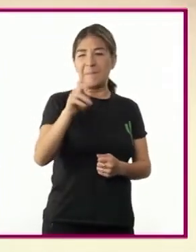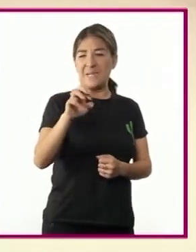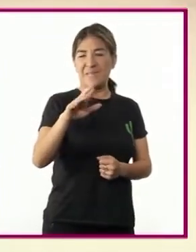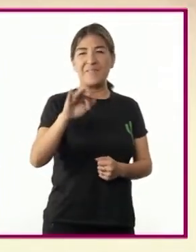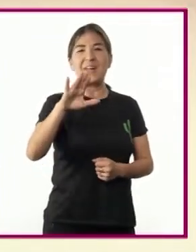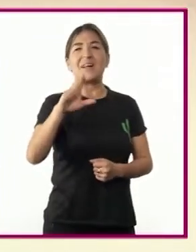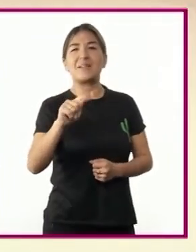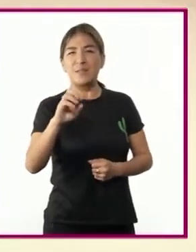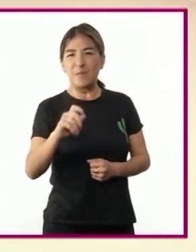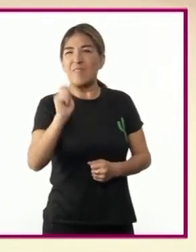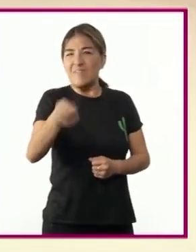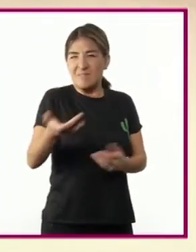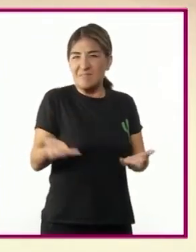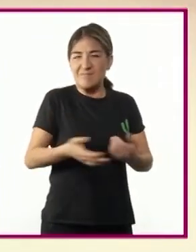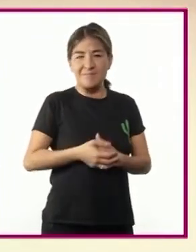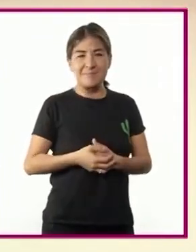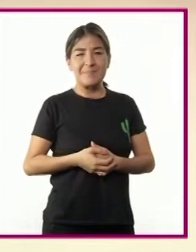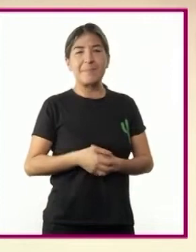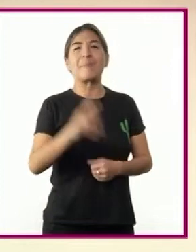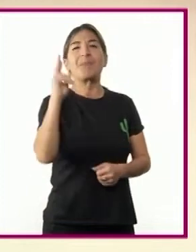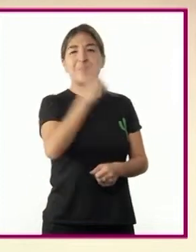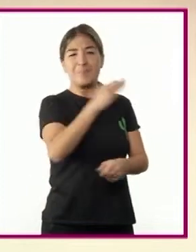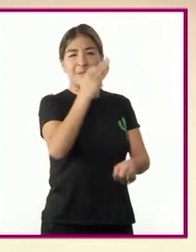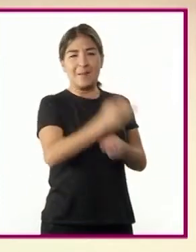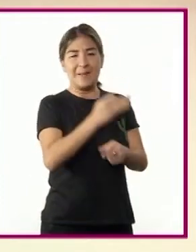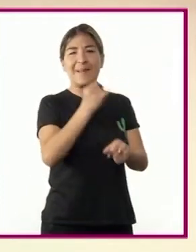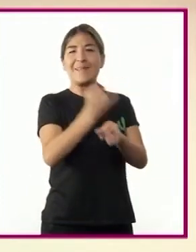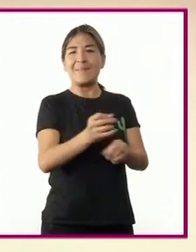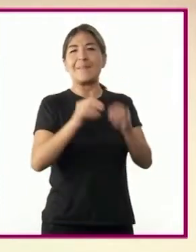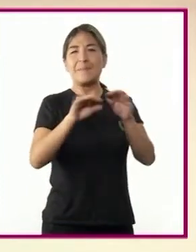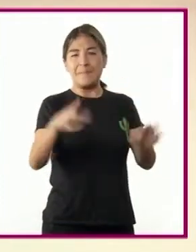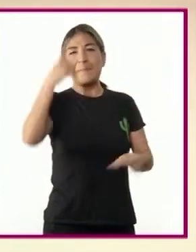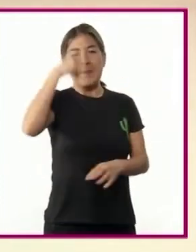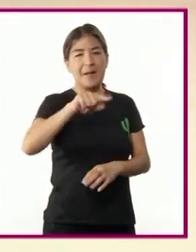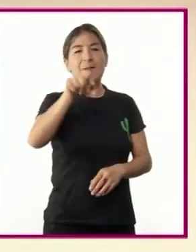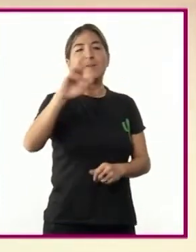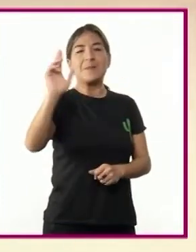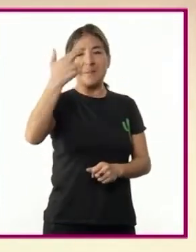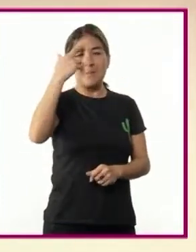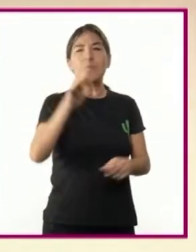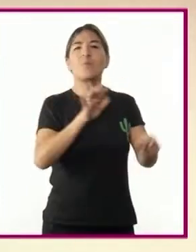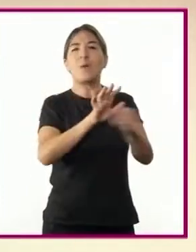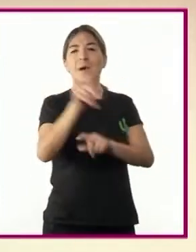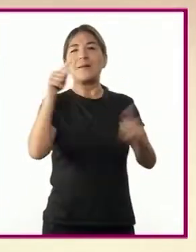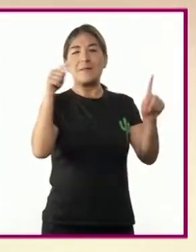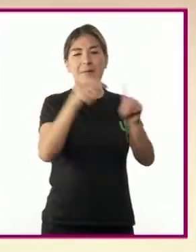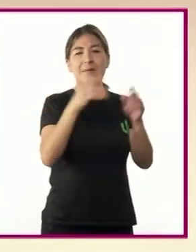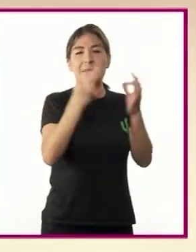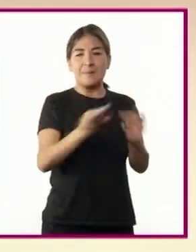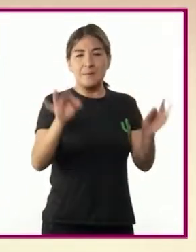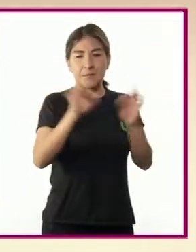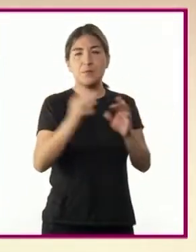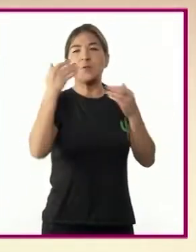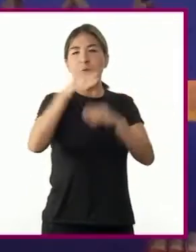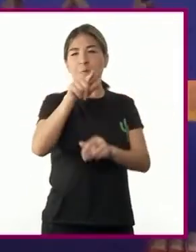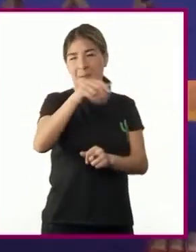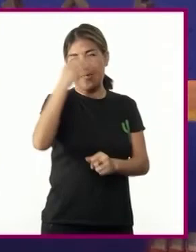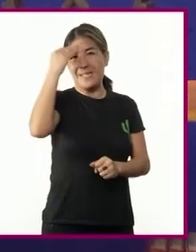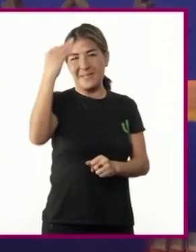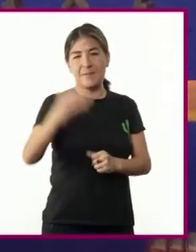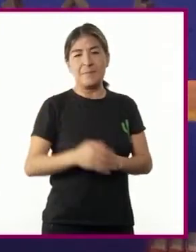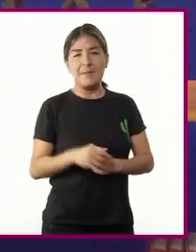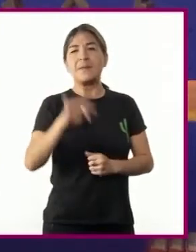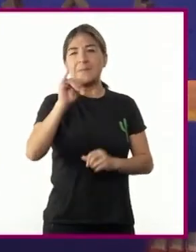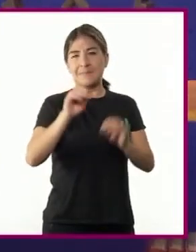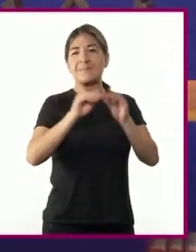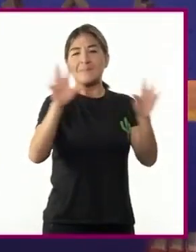te parece si vemos la siguiente información para recordar algunos puntos claves sobre los tiempos?